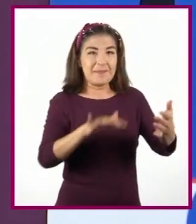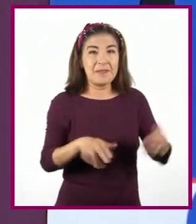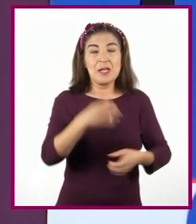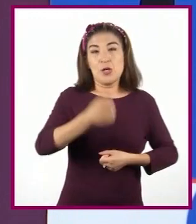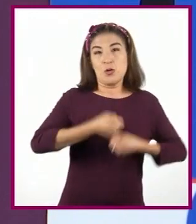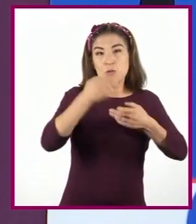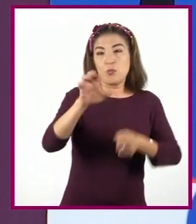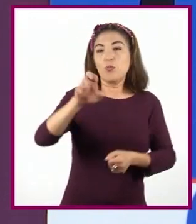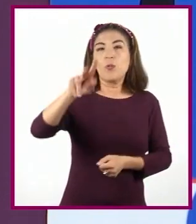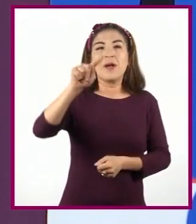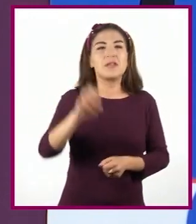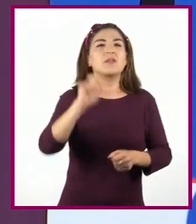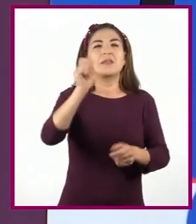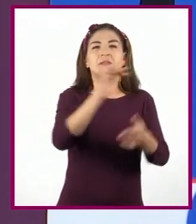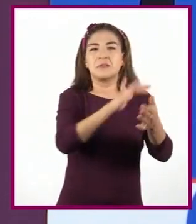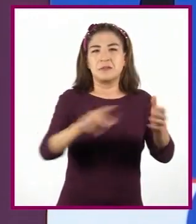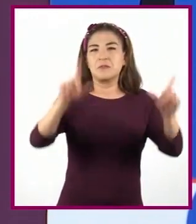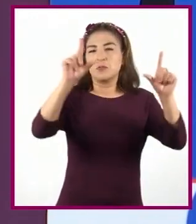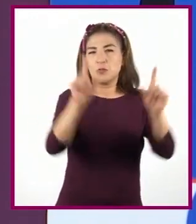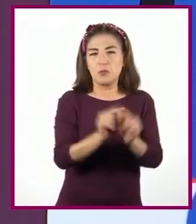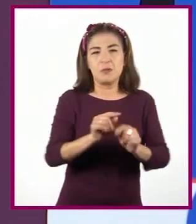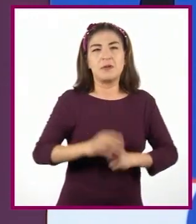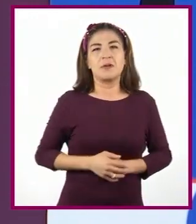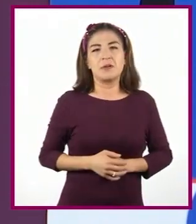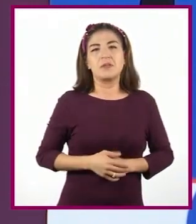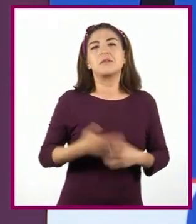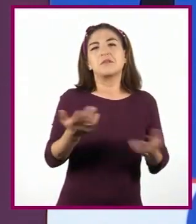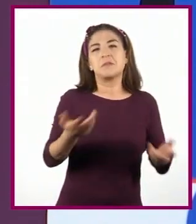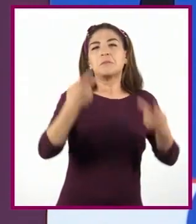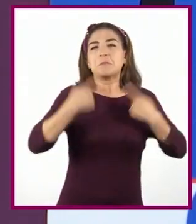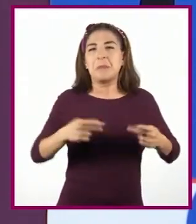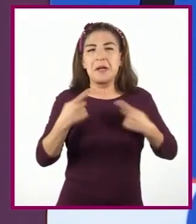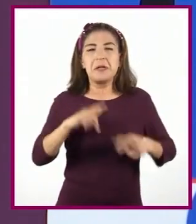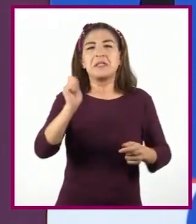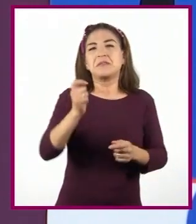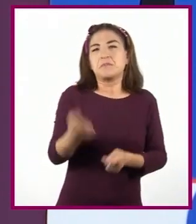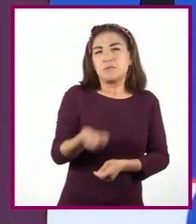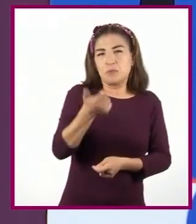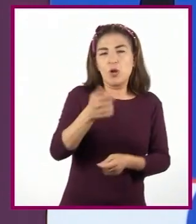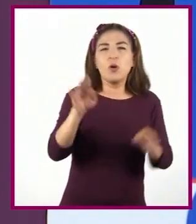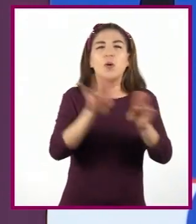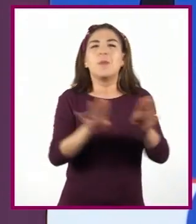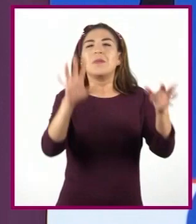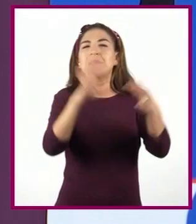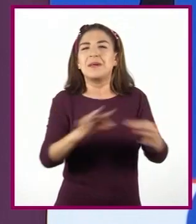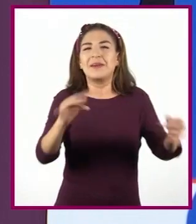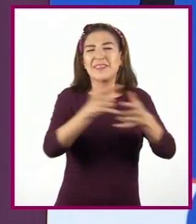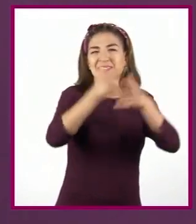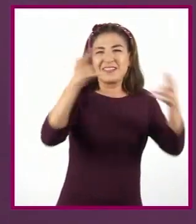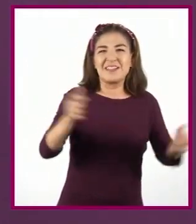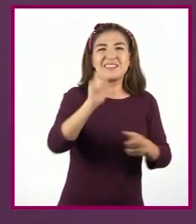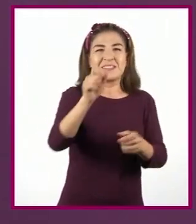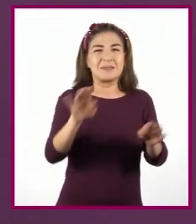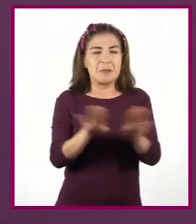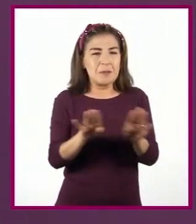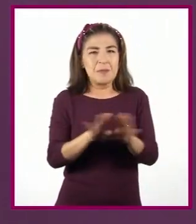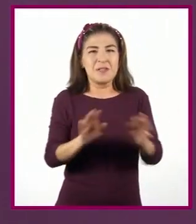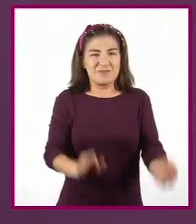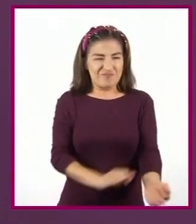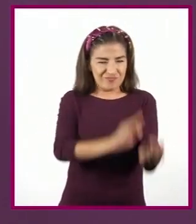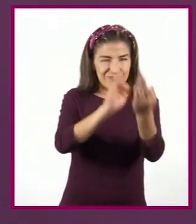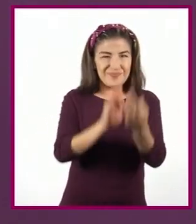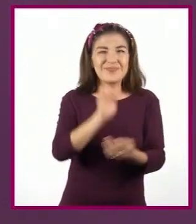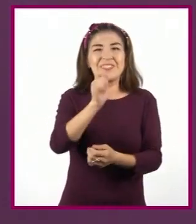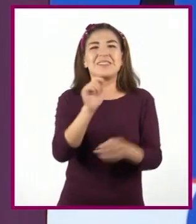son narraciones cortas, con pocos personajes que deben sortear una situación, enfrentarse a algo o a alguien y lograr